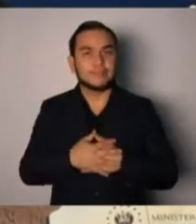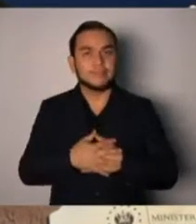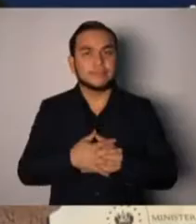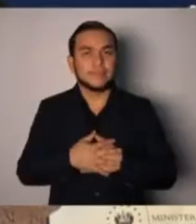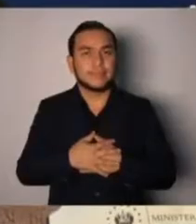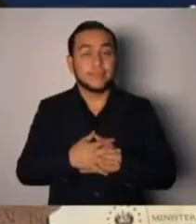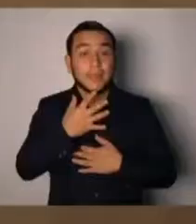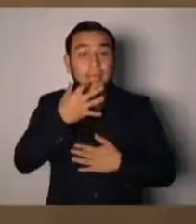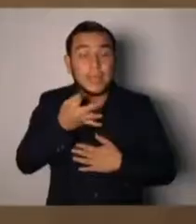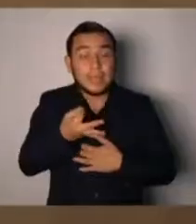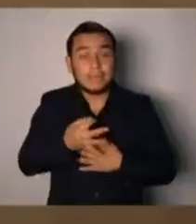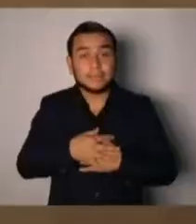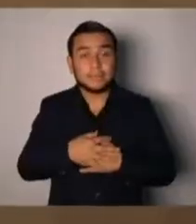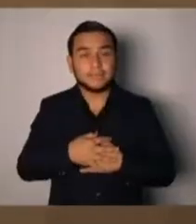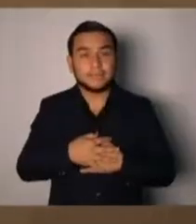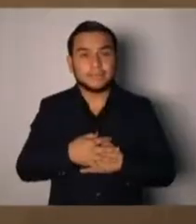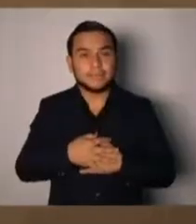dicen que